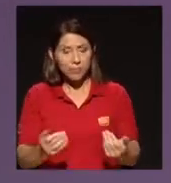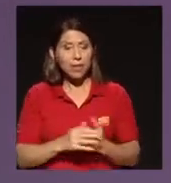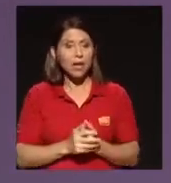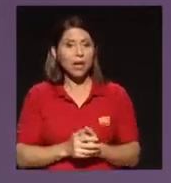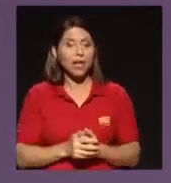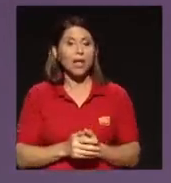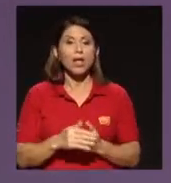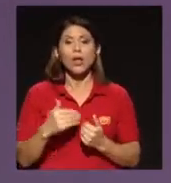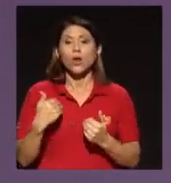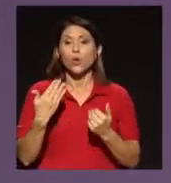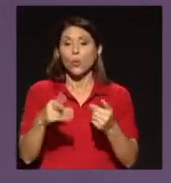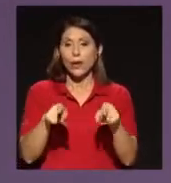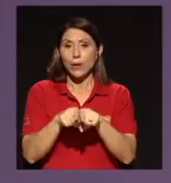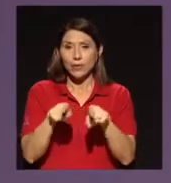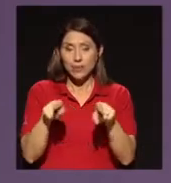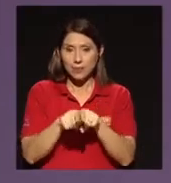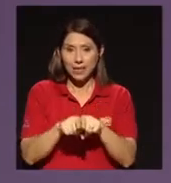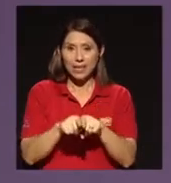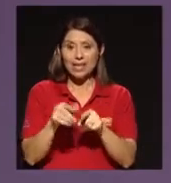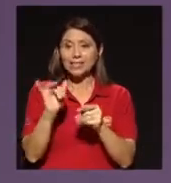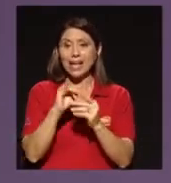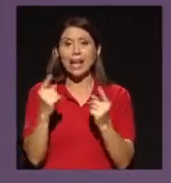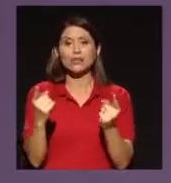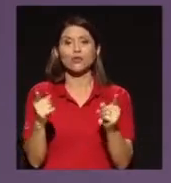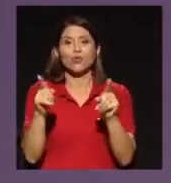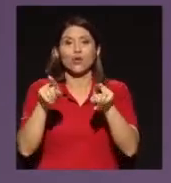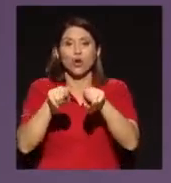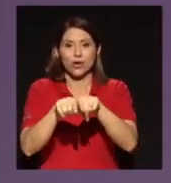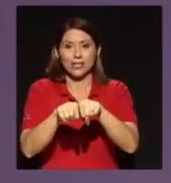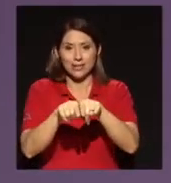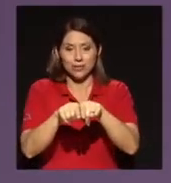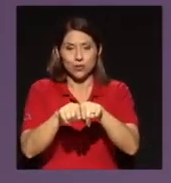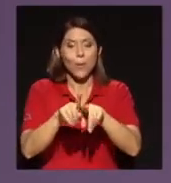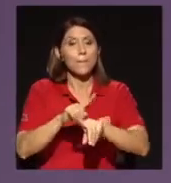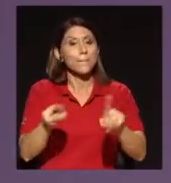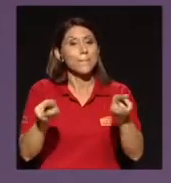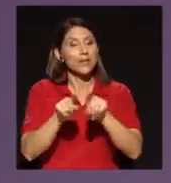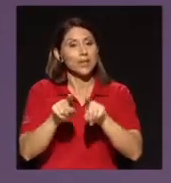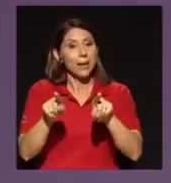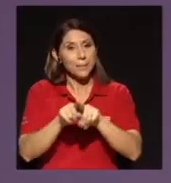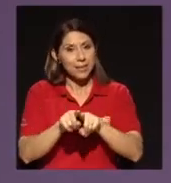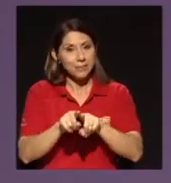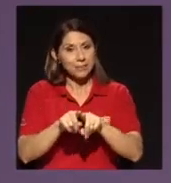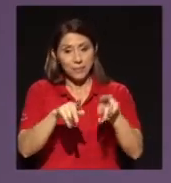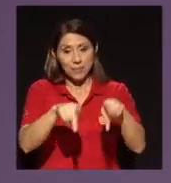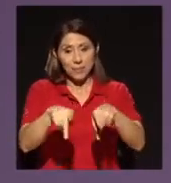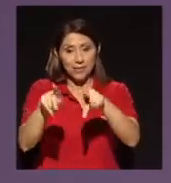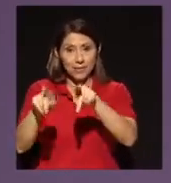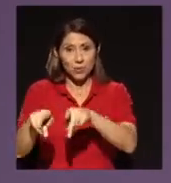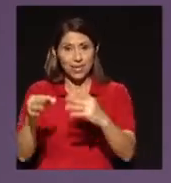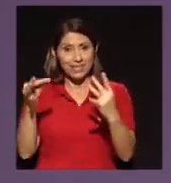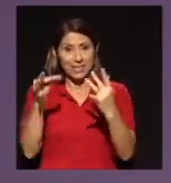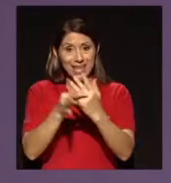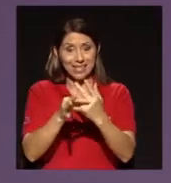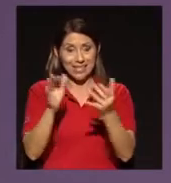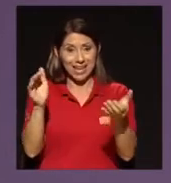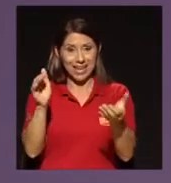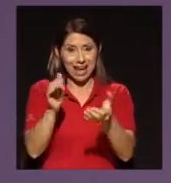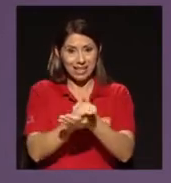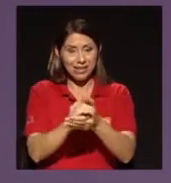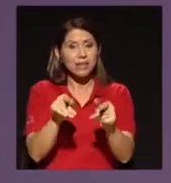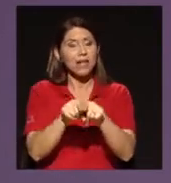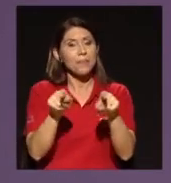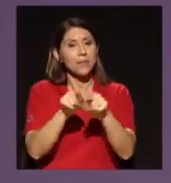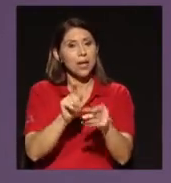Luego están las uniones de hecho, pero también dentro de las personas que se casan hay variación y